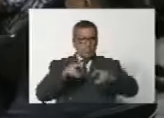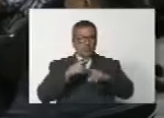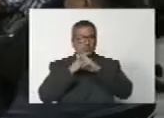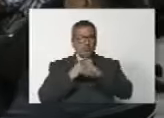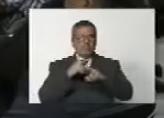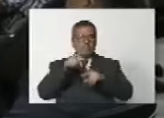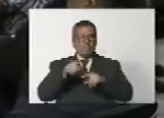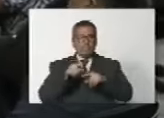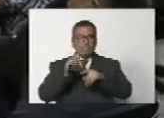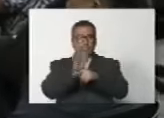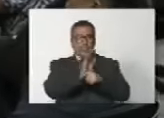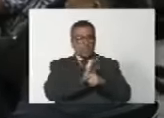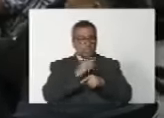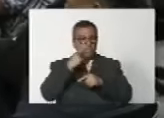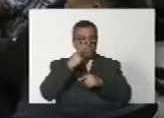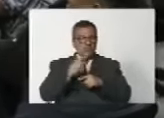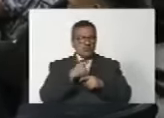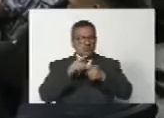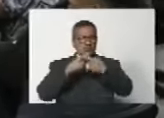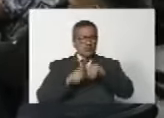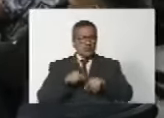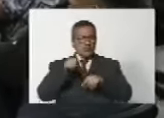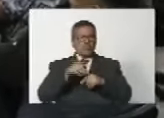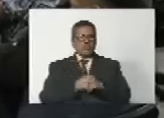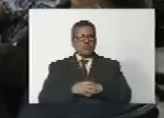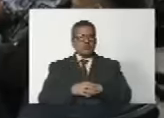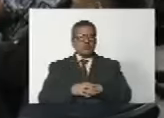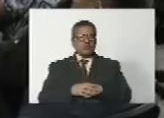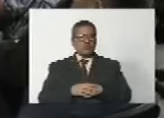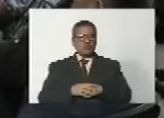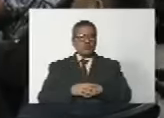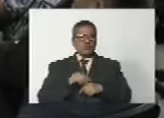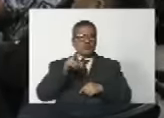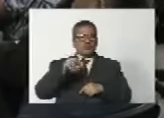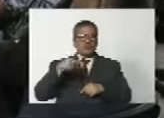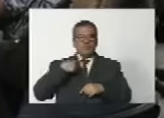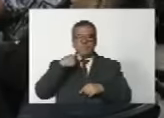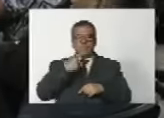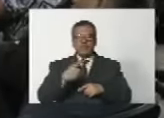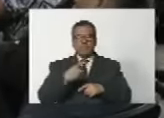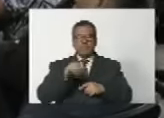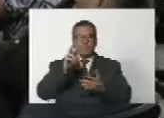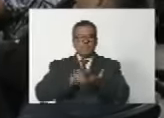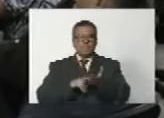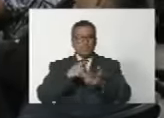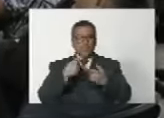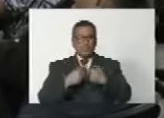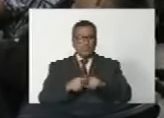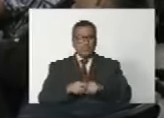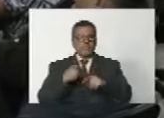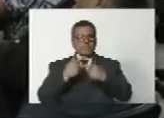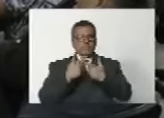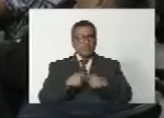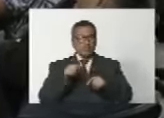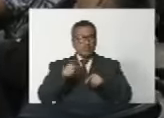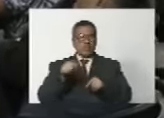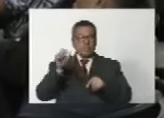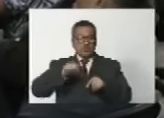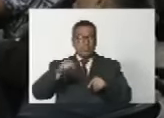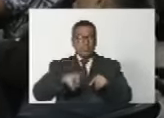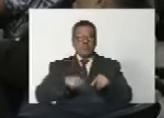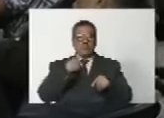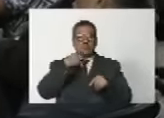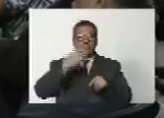respondió, porque hay que cuidar la cifra, ¿no? Hay que cuidar la cifra. No te voy a decir exactamente cuánto, pero lo que sí te